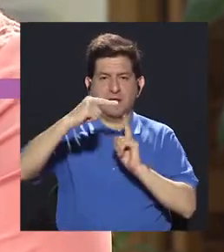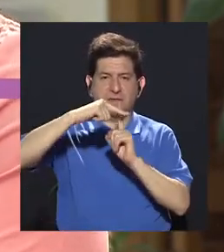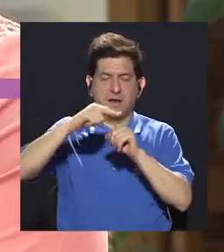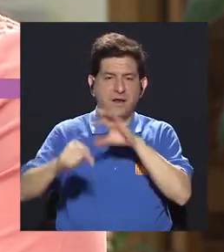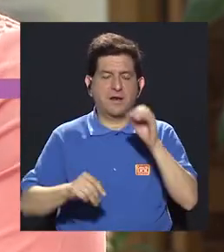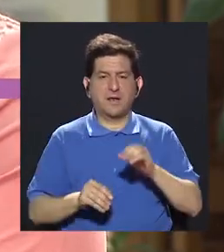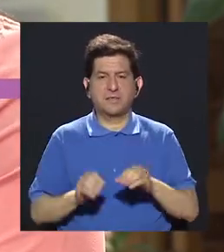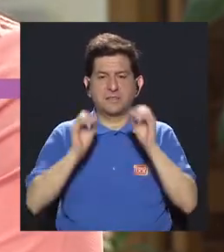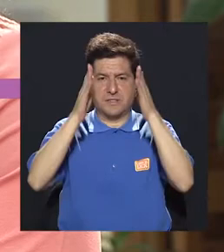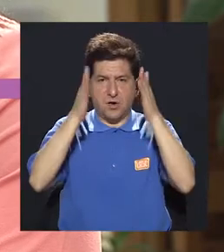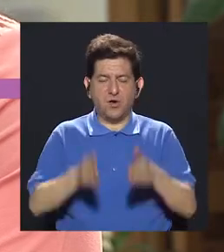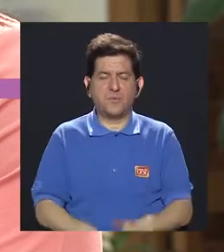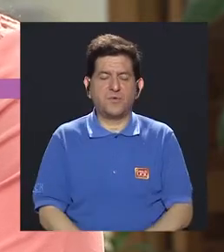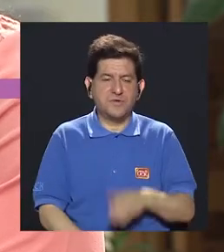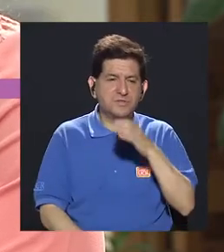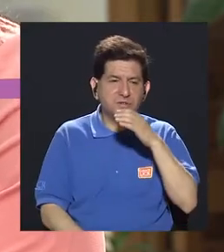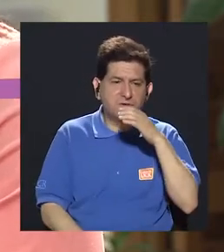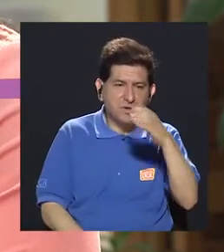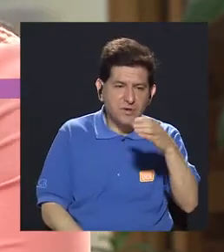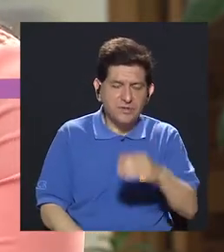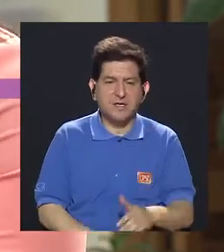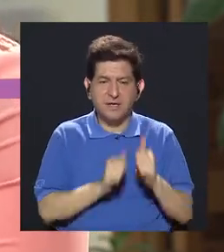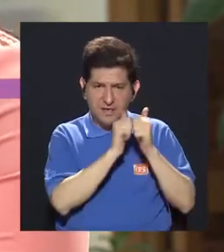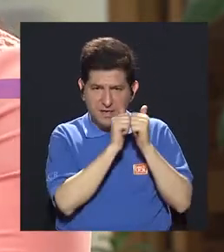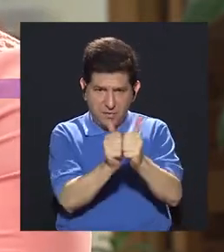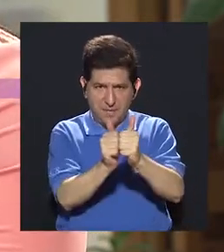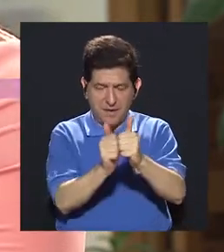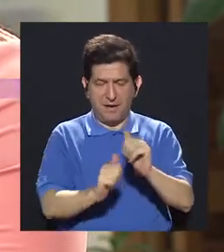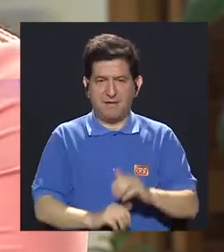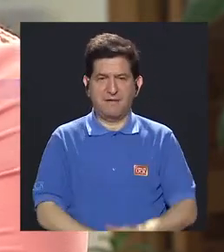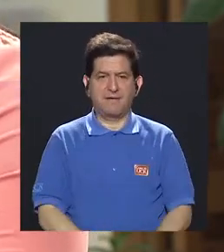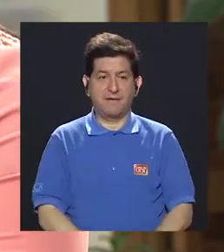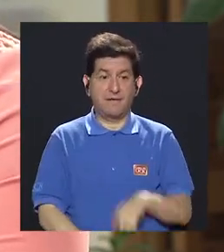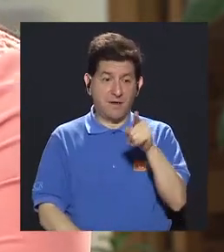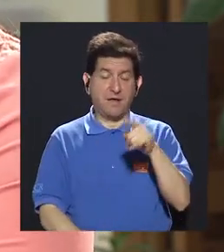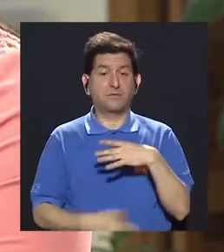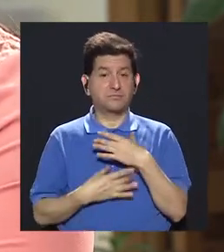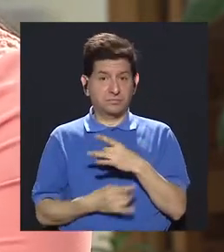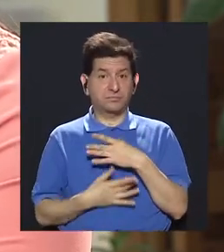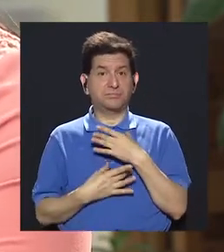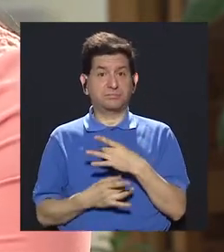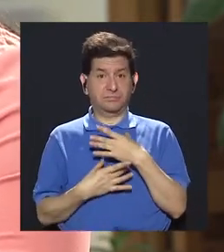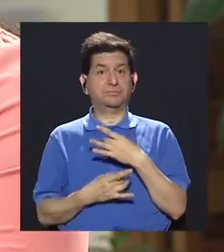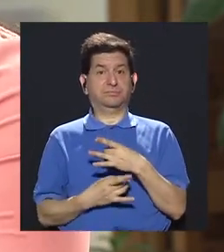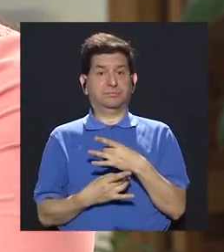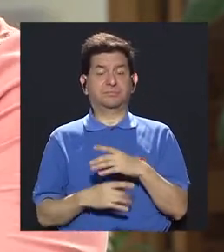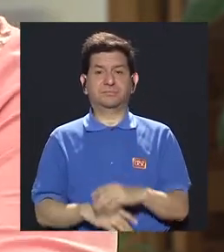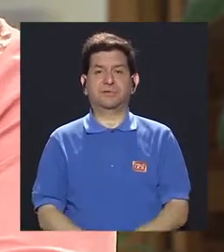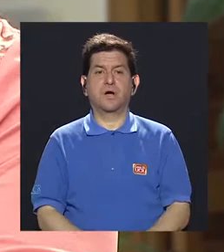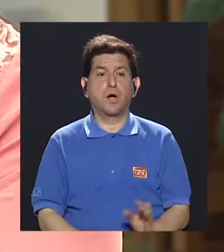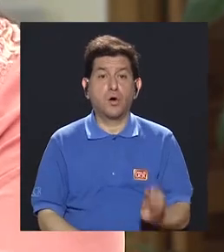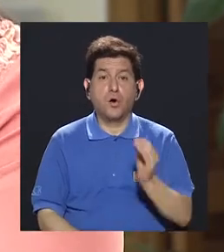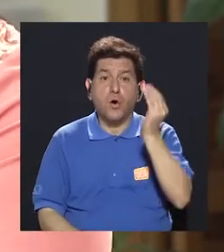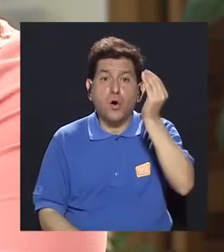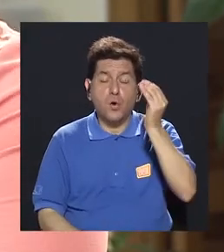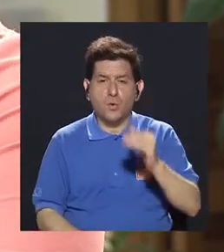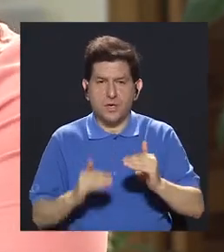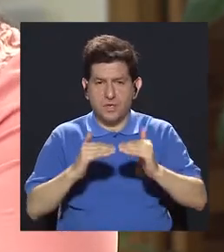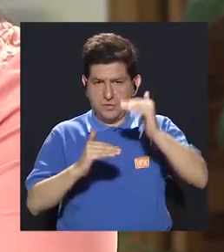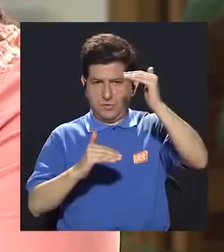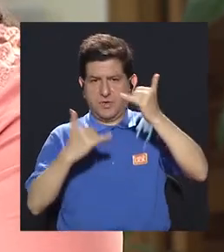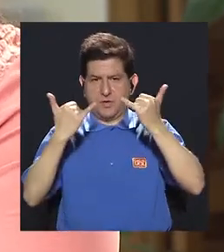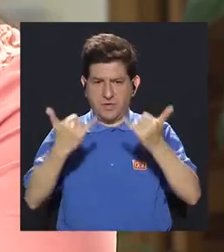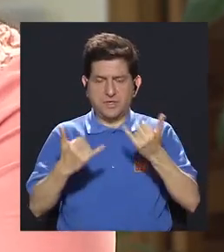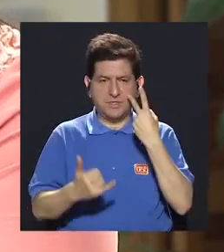un profesor, el que les ayuda, les recomienda y les da acompañamiento. Entonces, esto es muy interesante, ¿verdad? Porque para los jóvenes